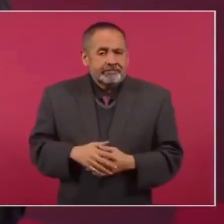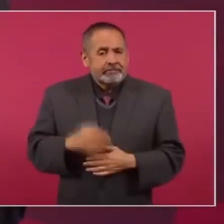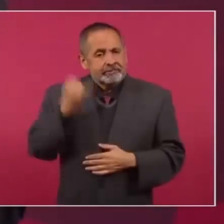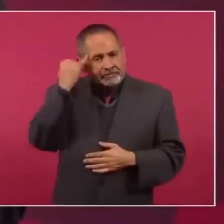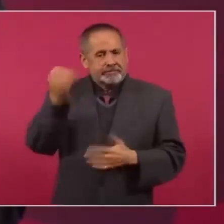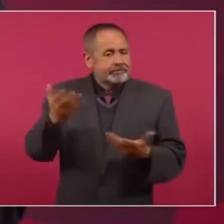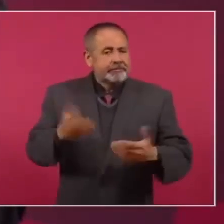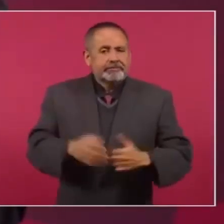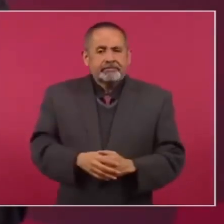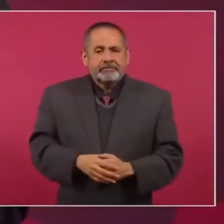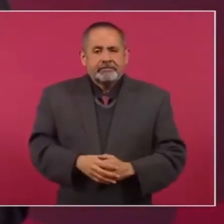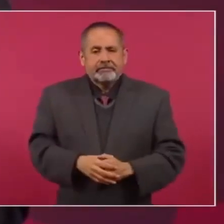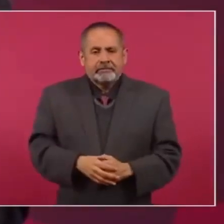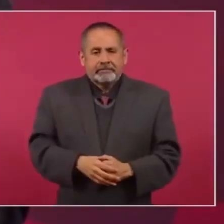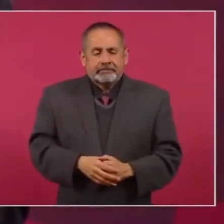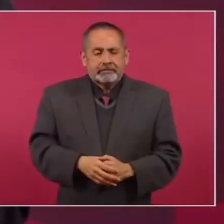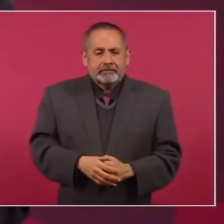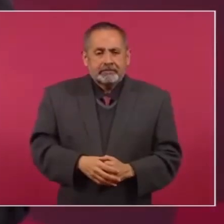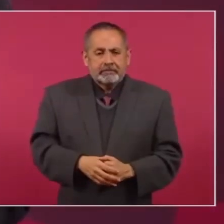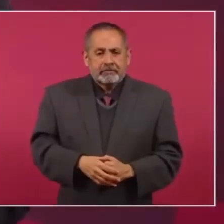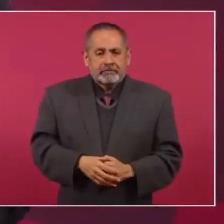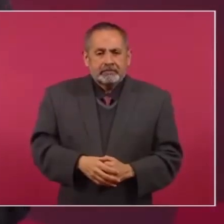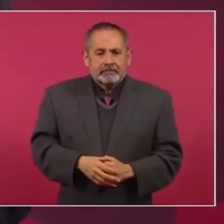Imagínense que